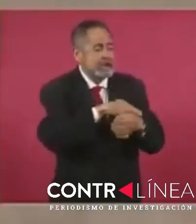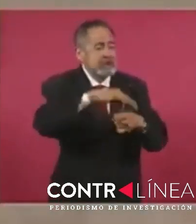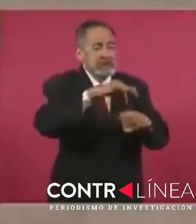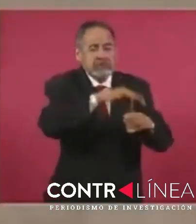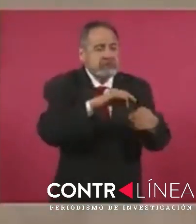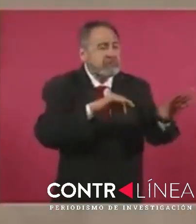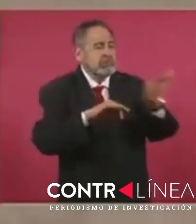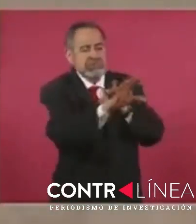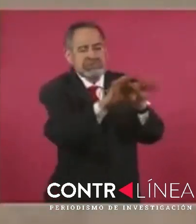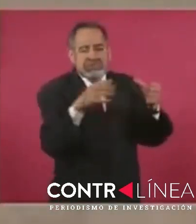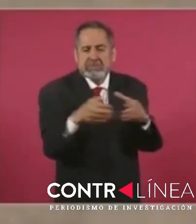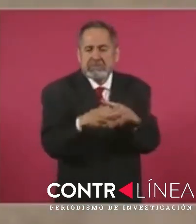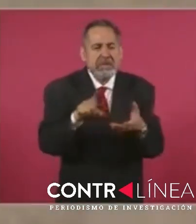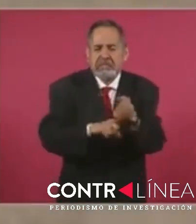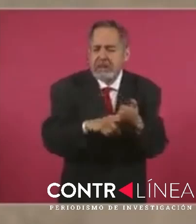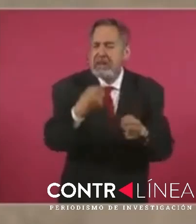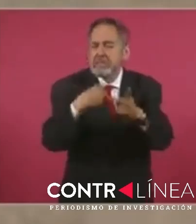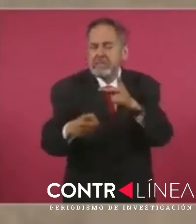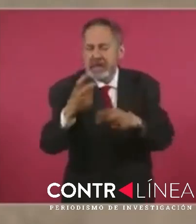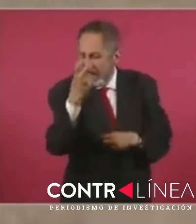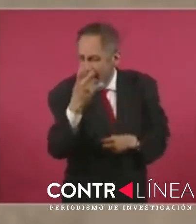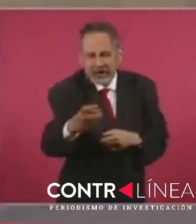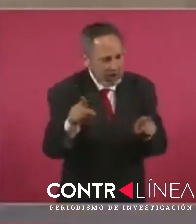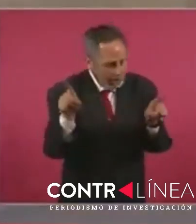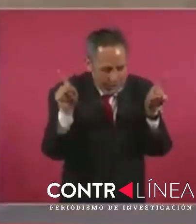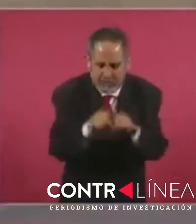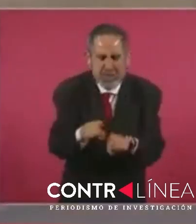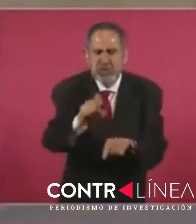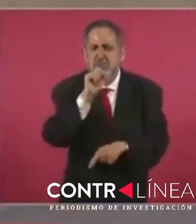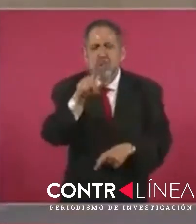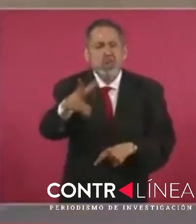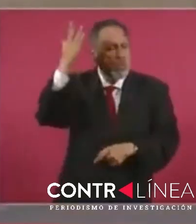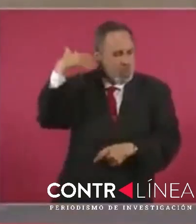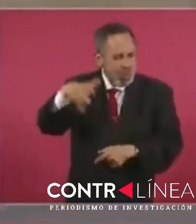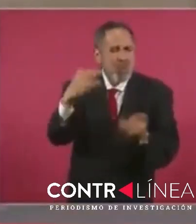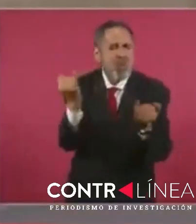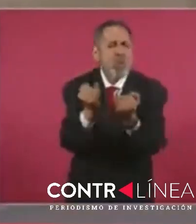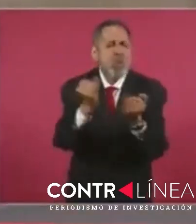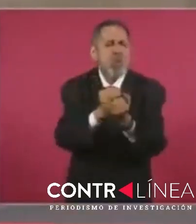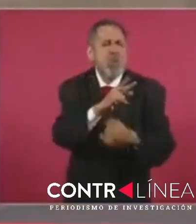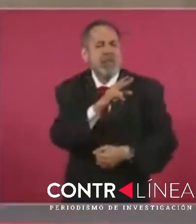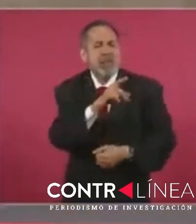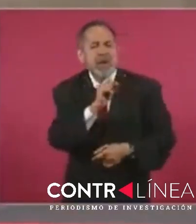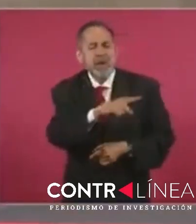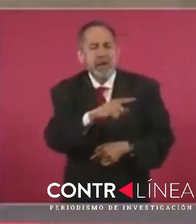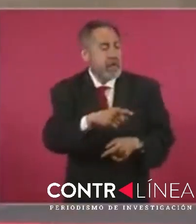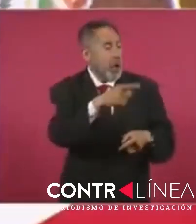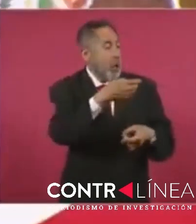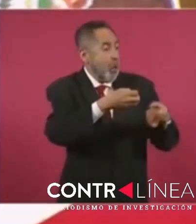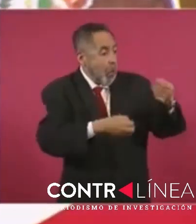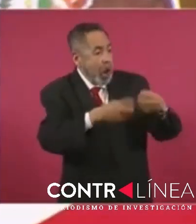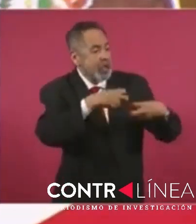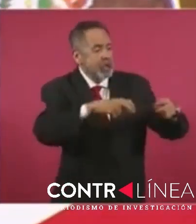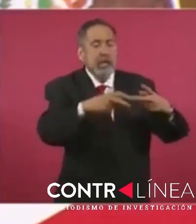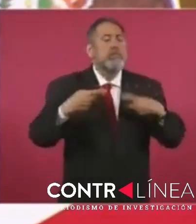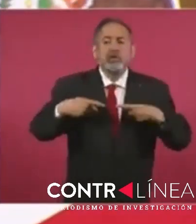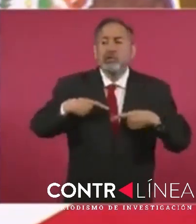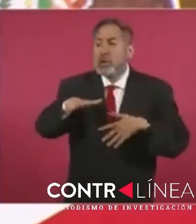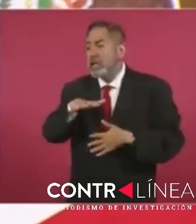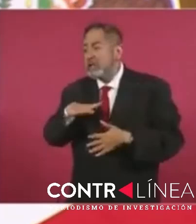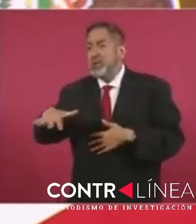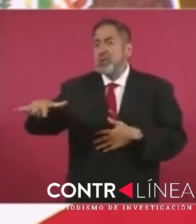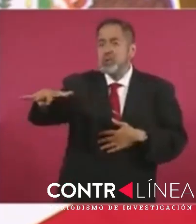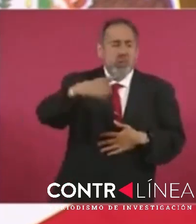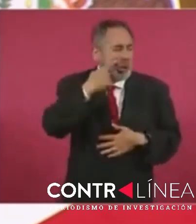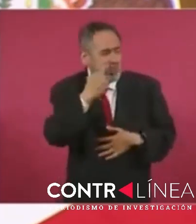Estados Unidos así comenzó la democracia, eligiendo el pueblo